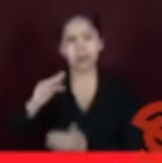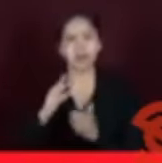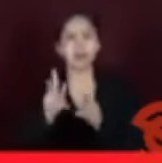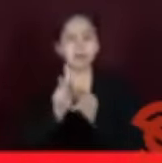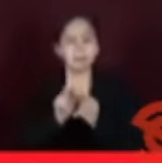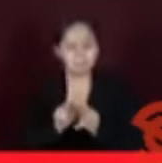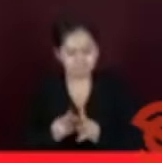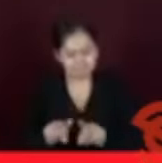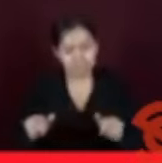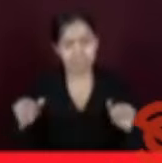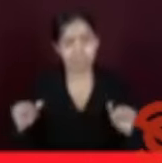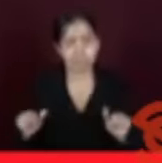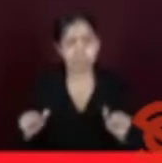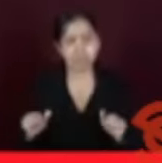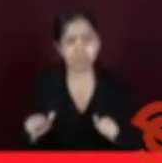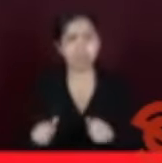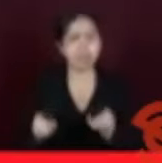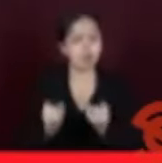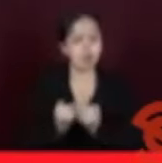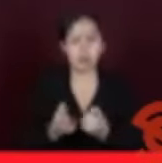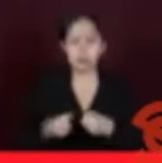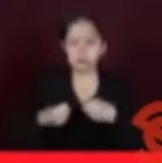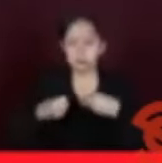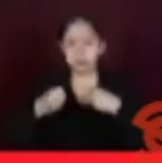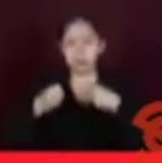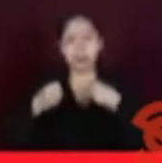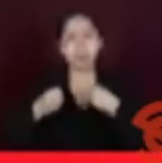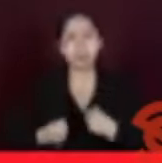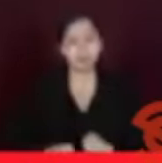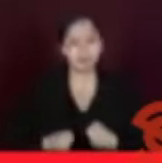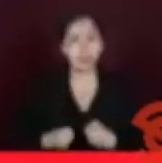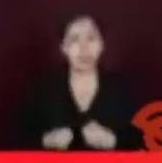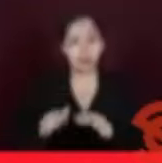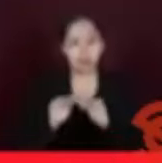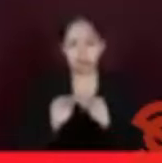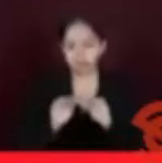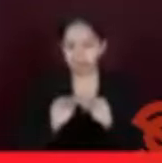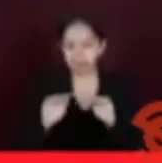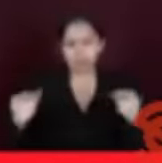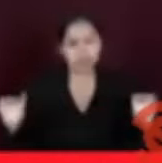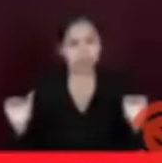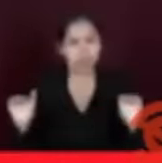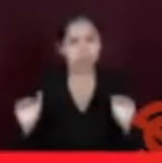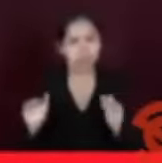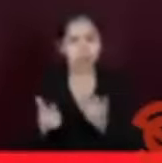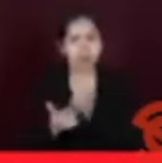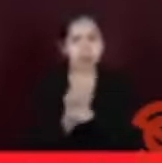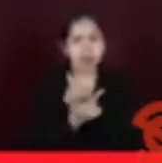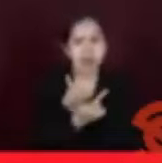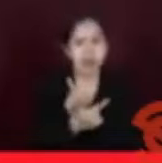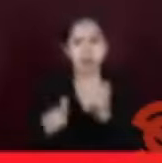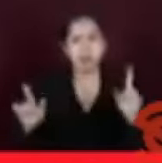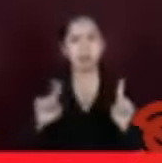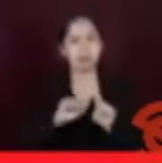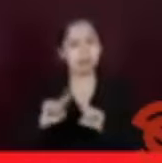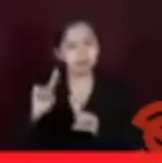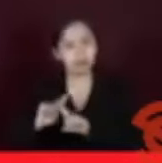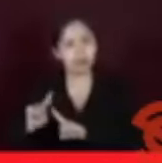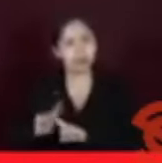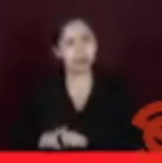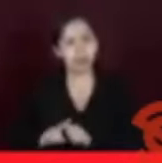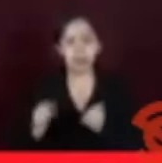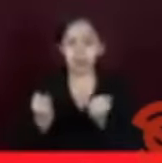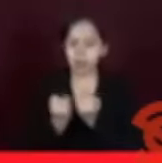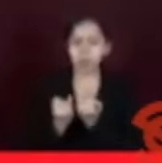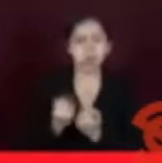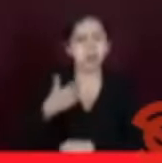paz, la seguridad, la democracia, las libertades, la